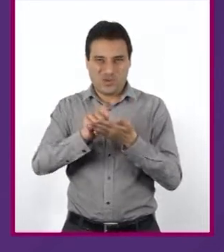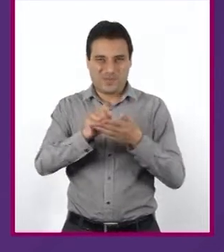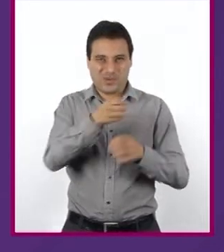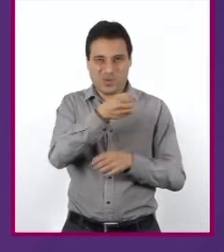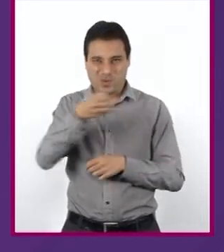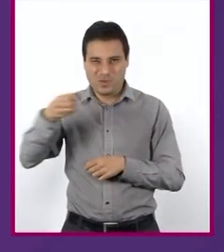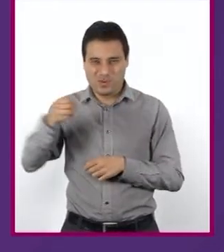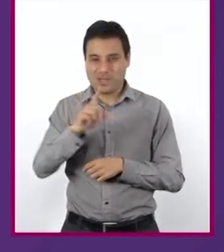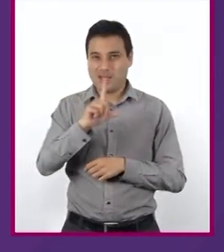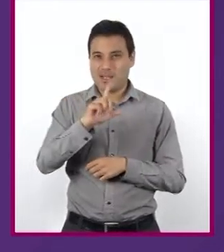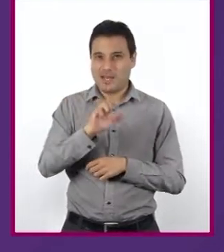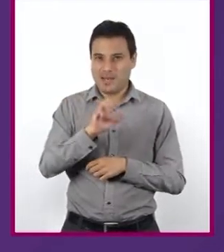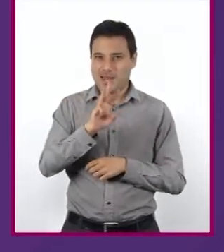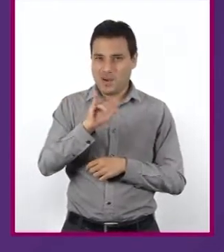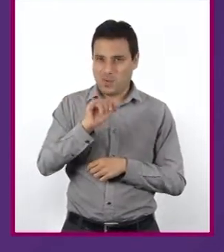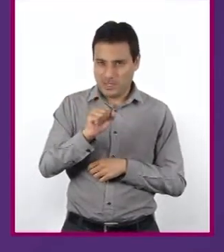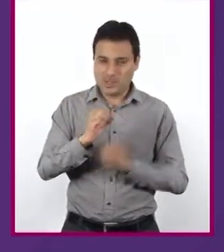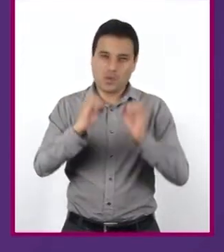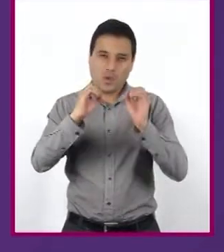o diagrama de puntos.